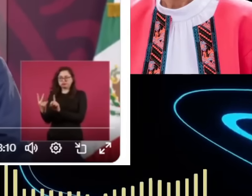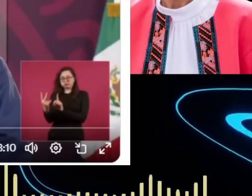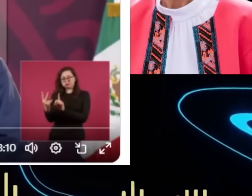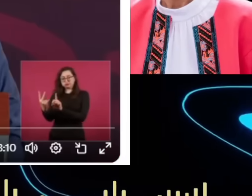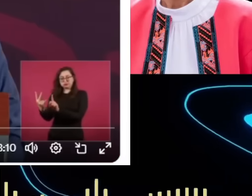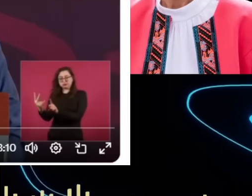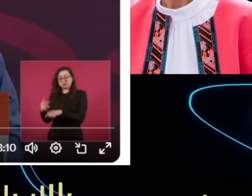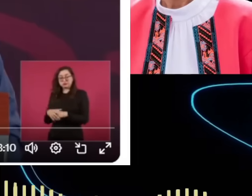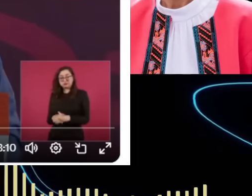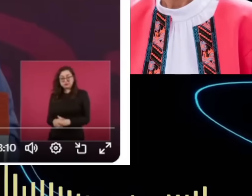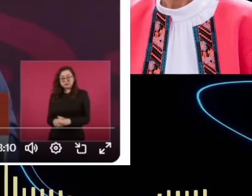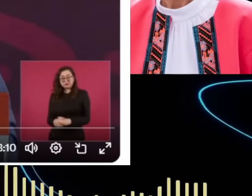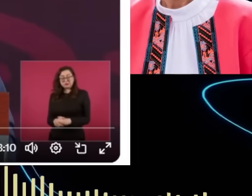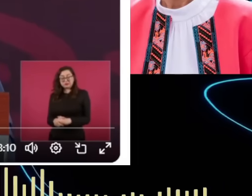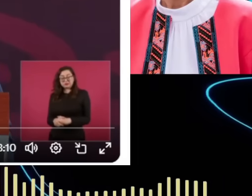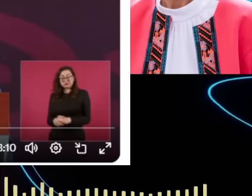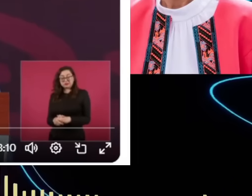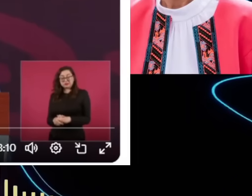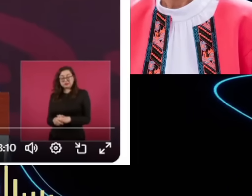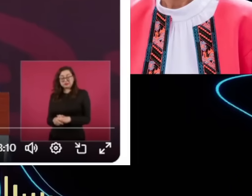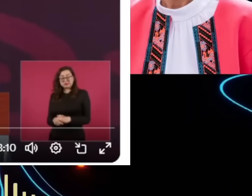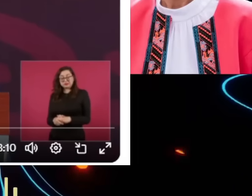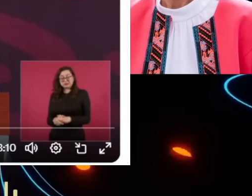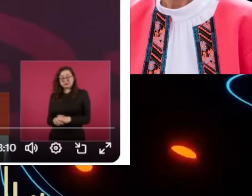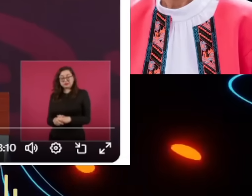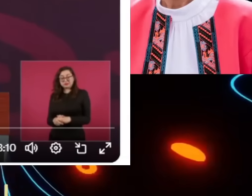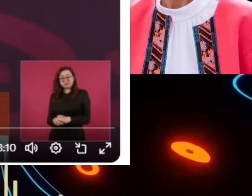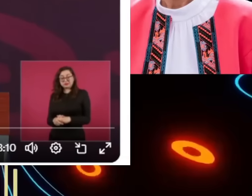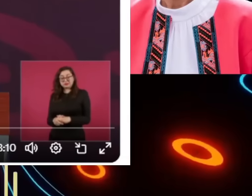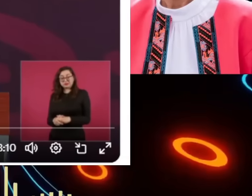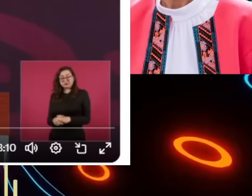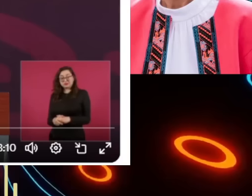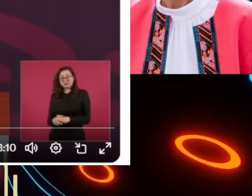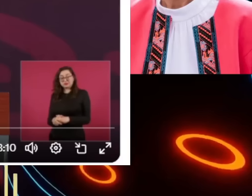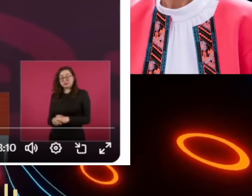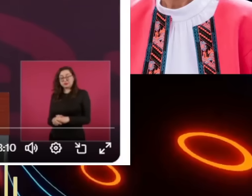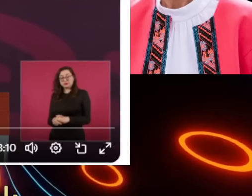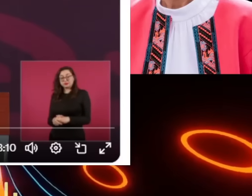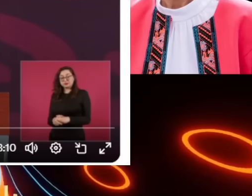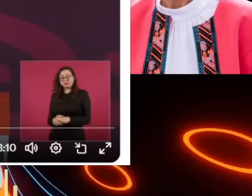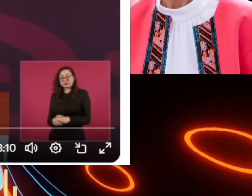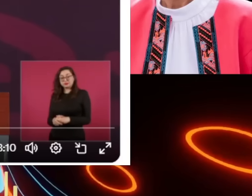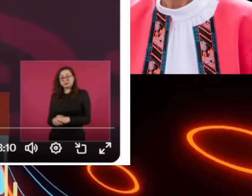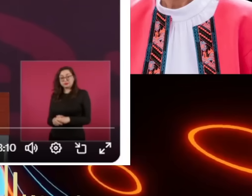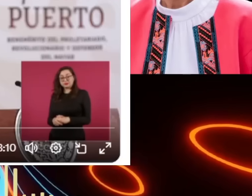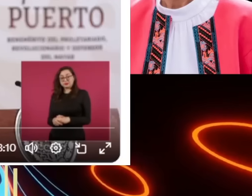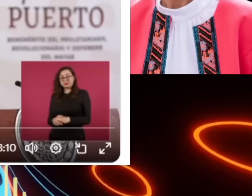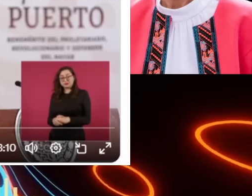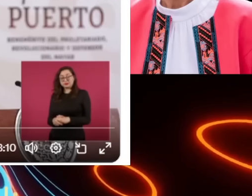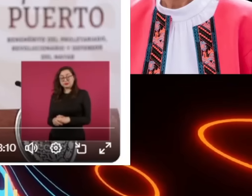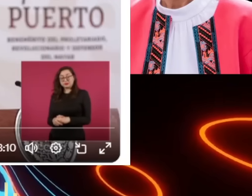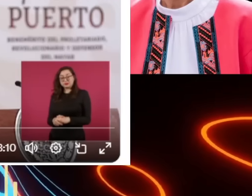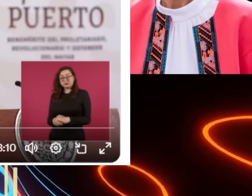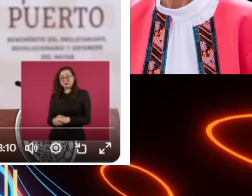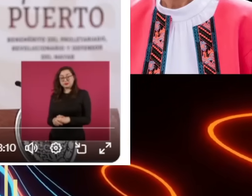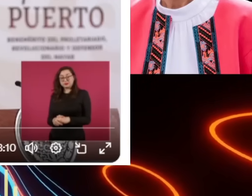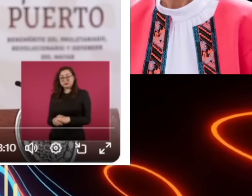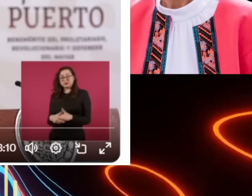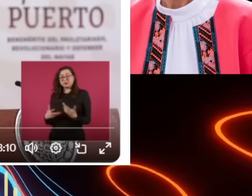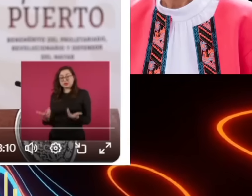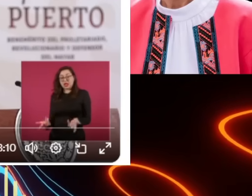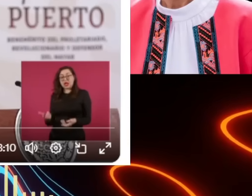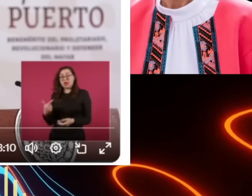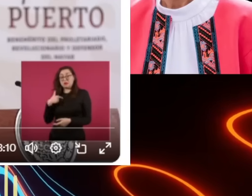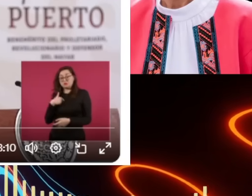y nos costó trabajo mucho que les permitieran